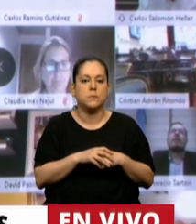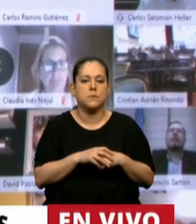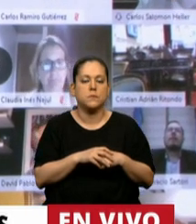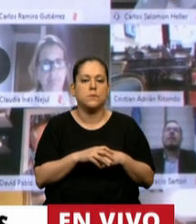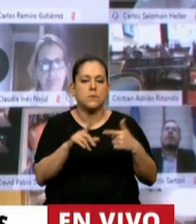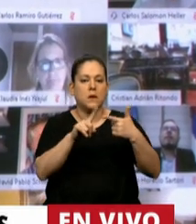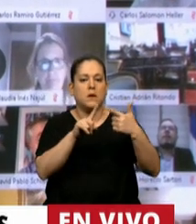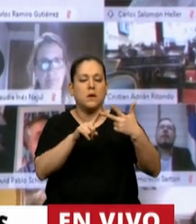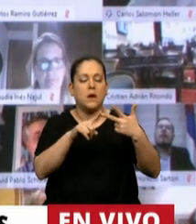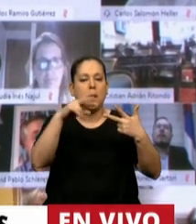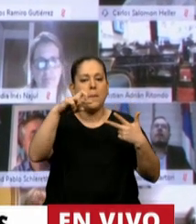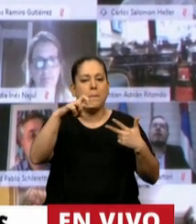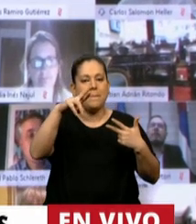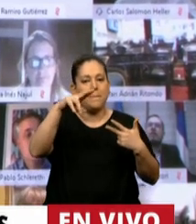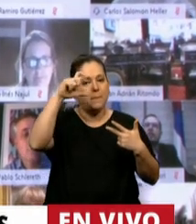fregonese